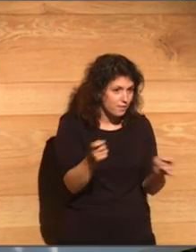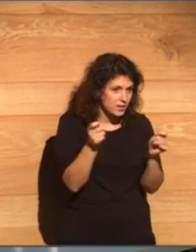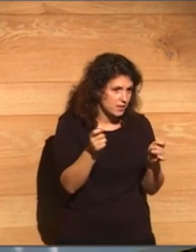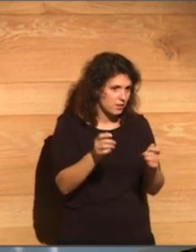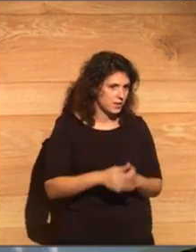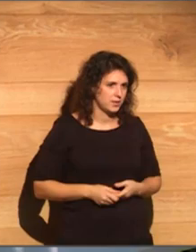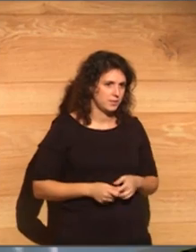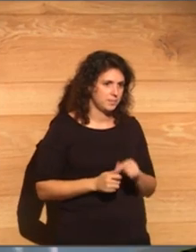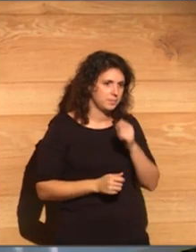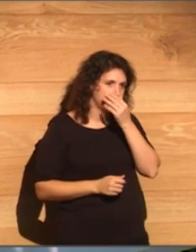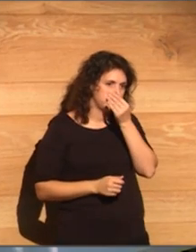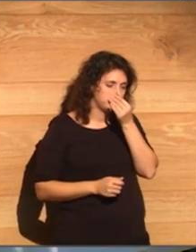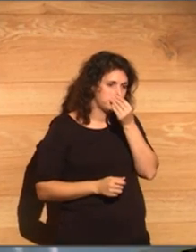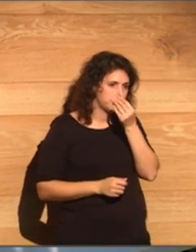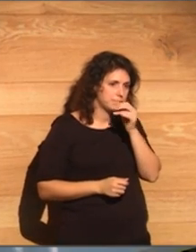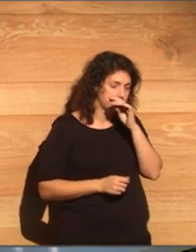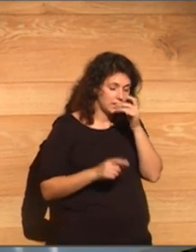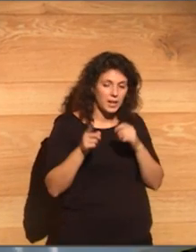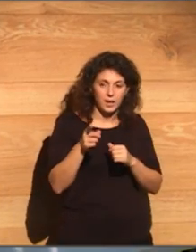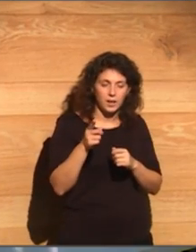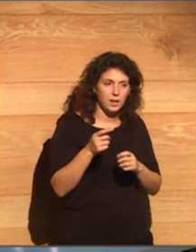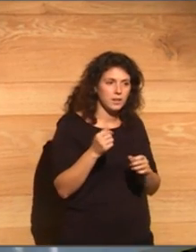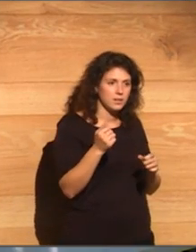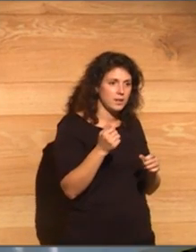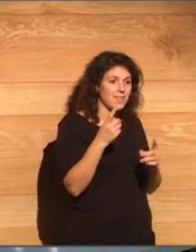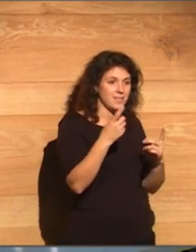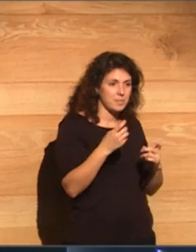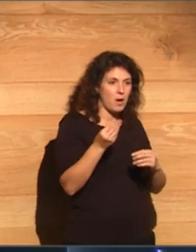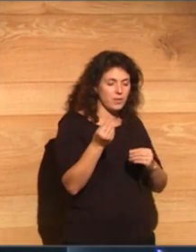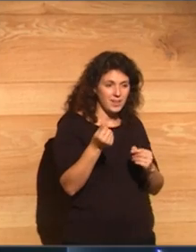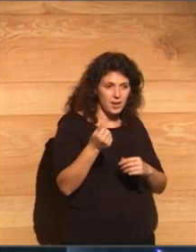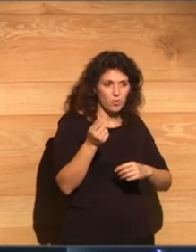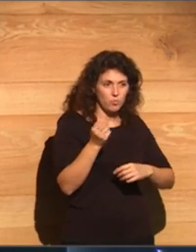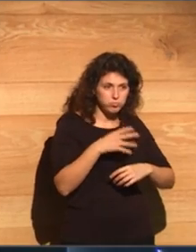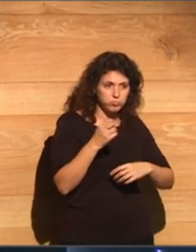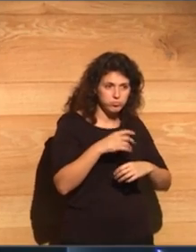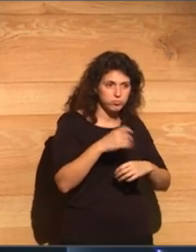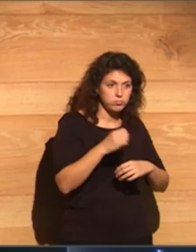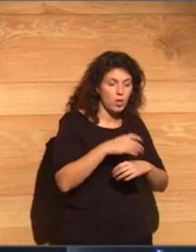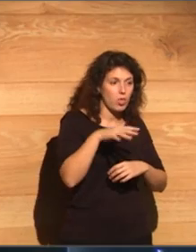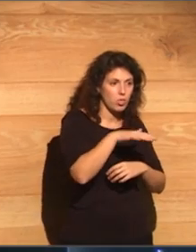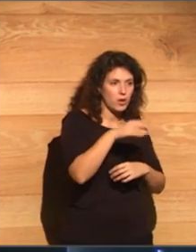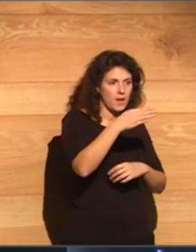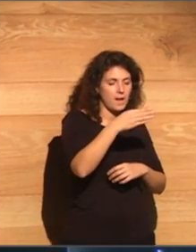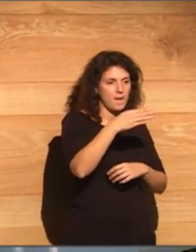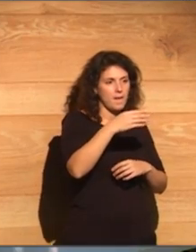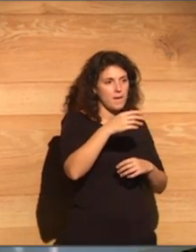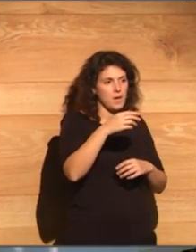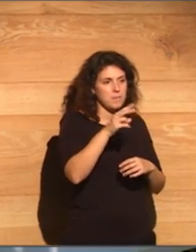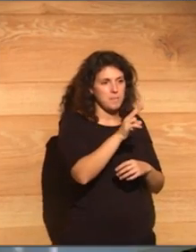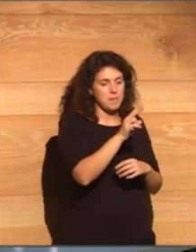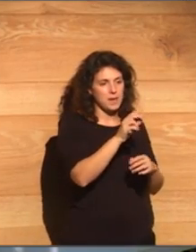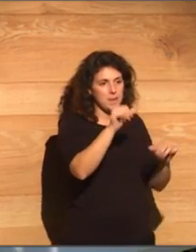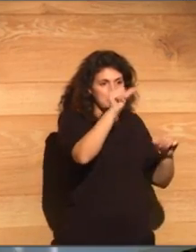taquilla, por otro lado, e hizo mucho dinero en los videoclubs del momento. Fue una de las películas más alquiladas del momento. Oye, ¿qué tal le fue la Seminci